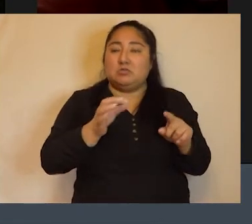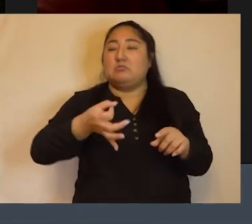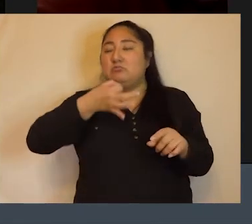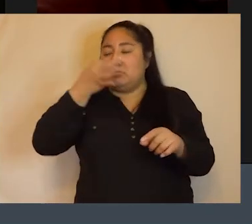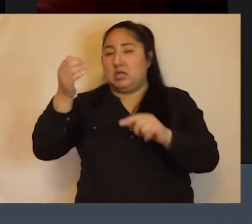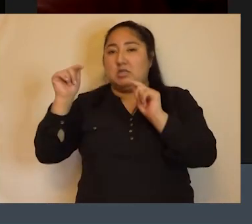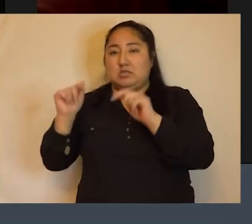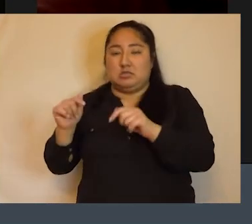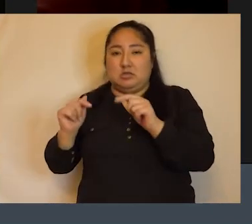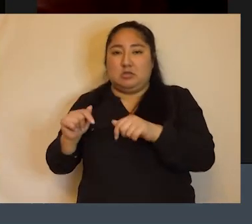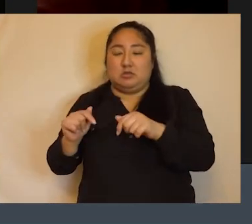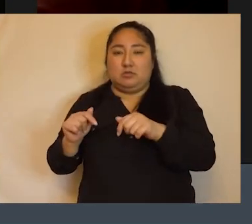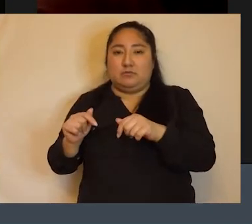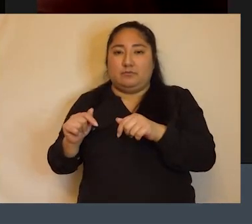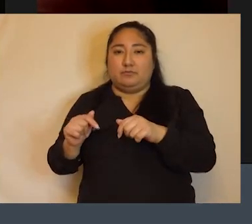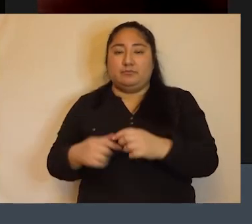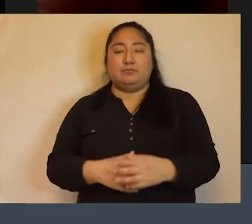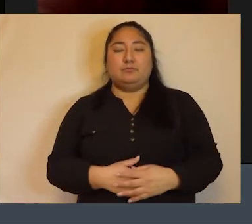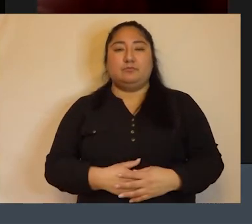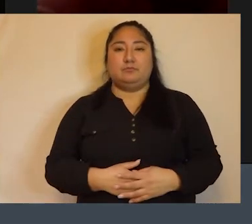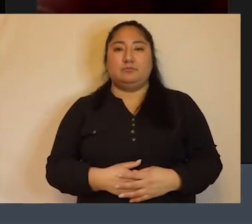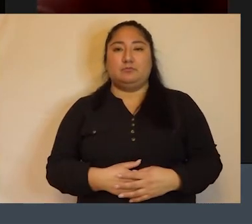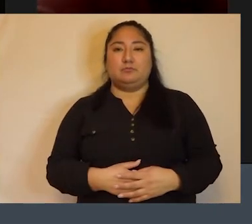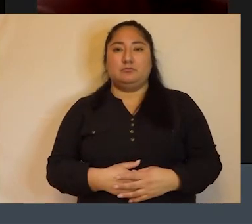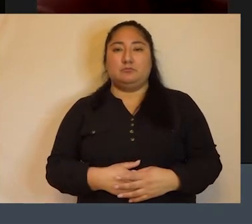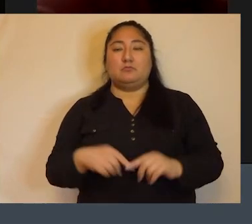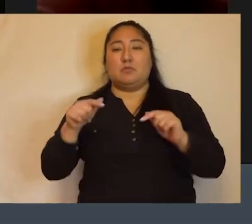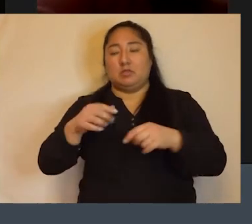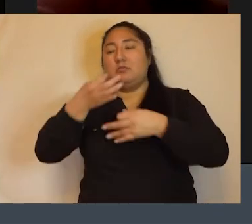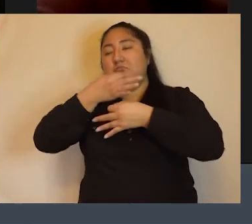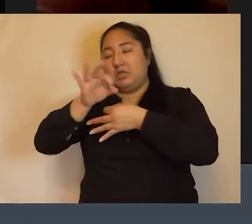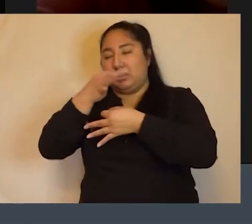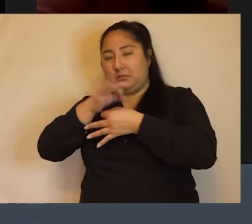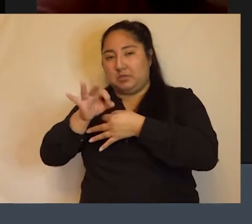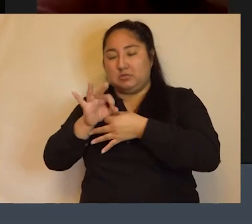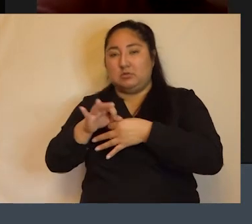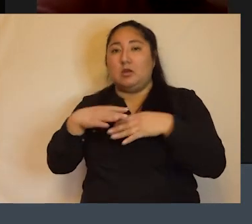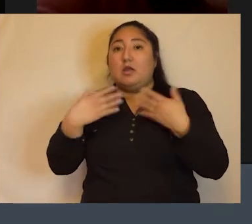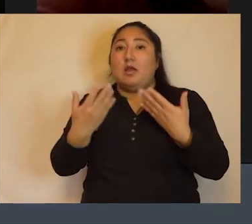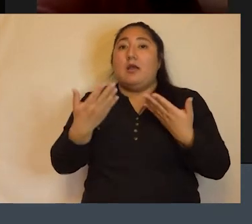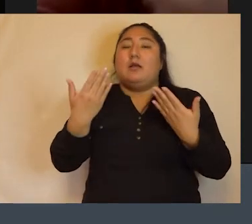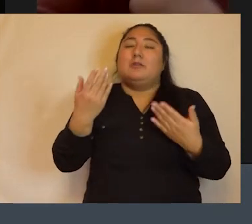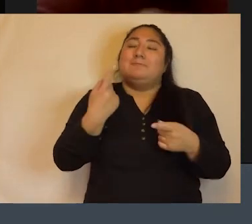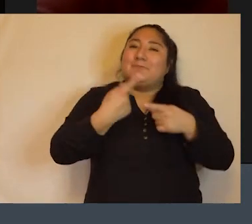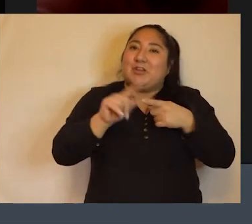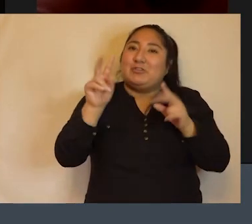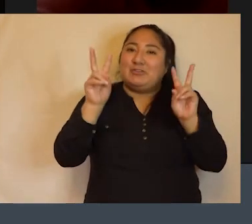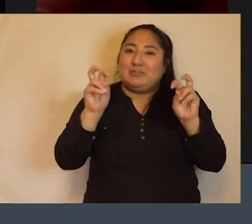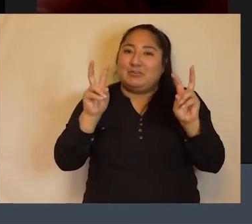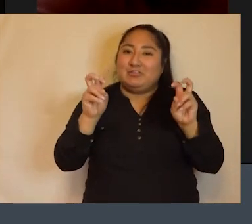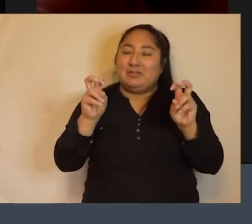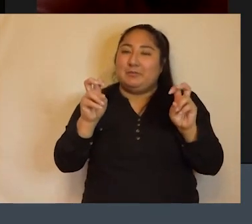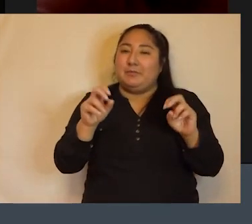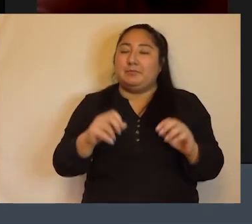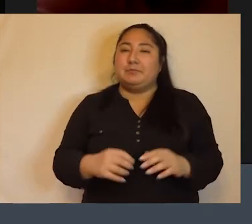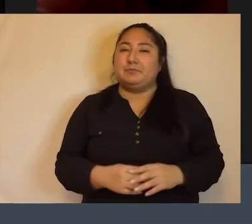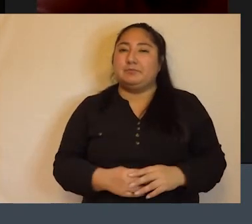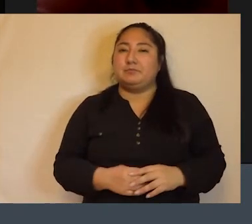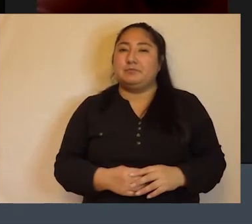eso se recomienda esto, por lo tanto, esa es la recomendación. Sí. Otra cosa,